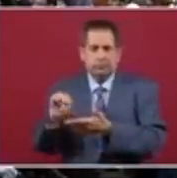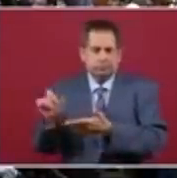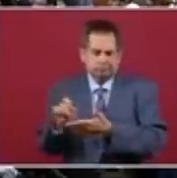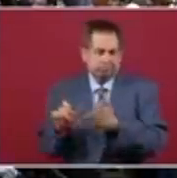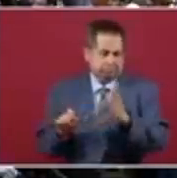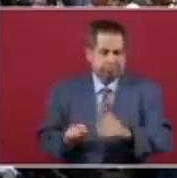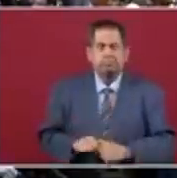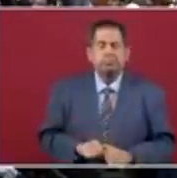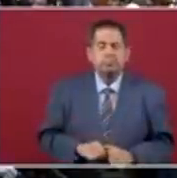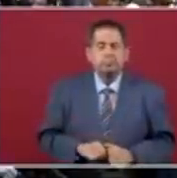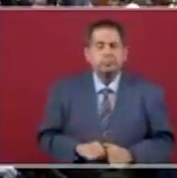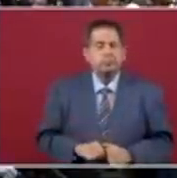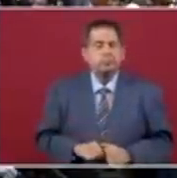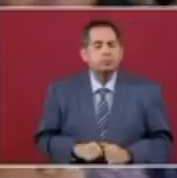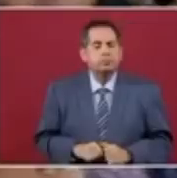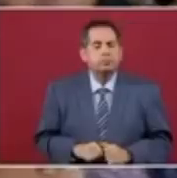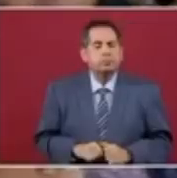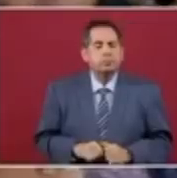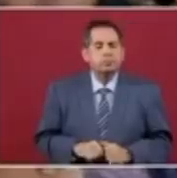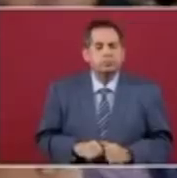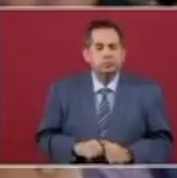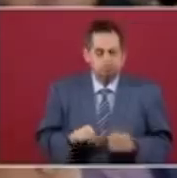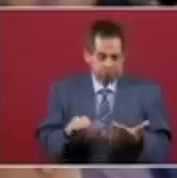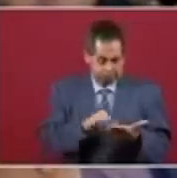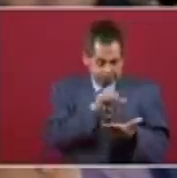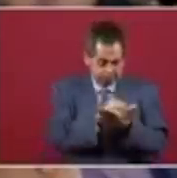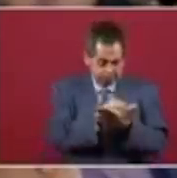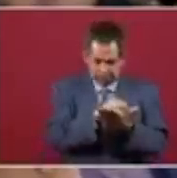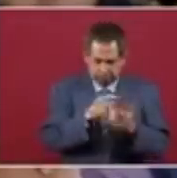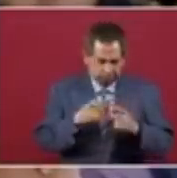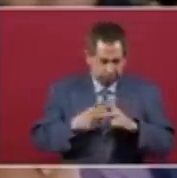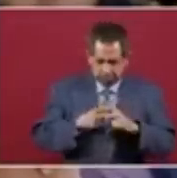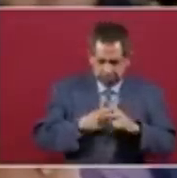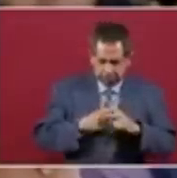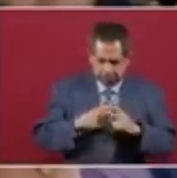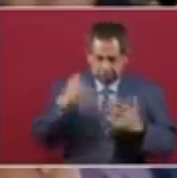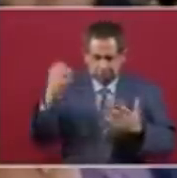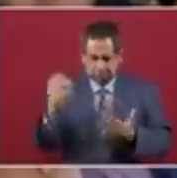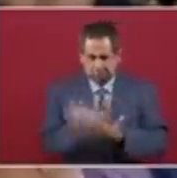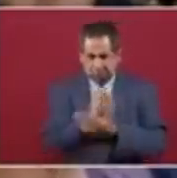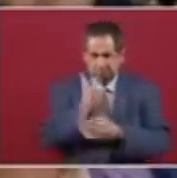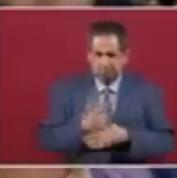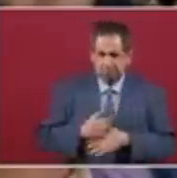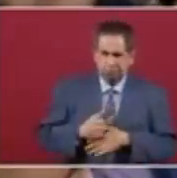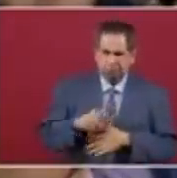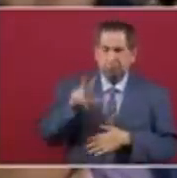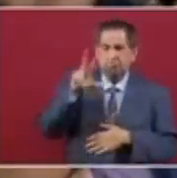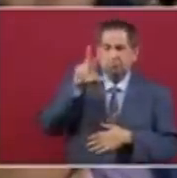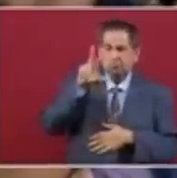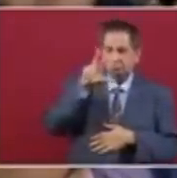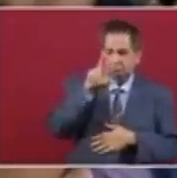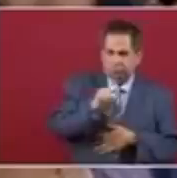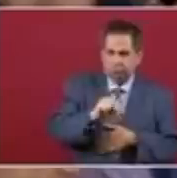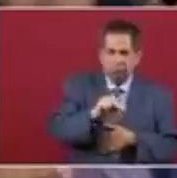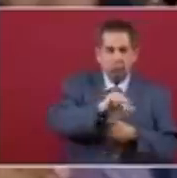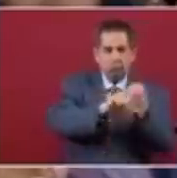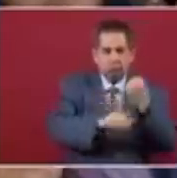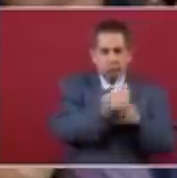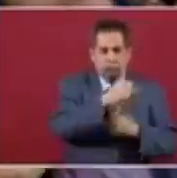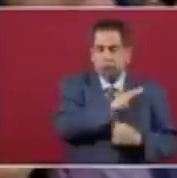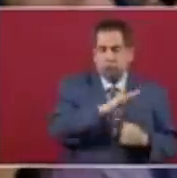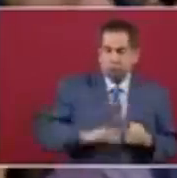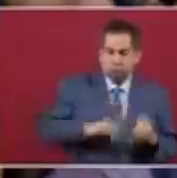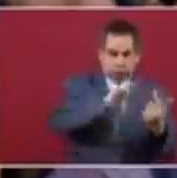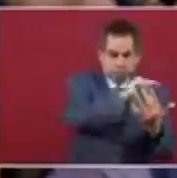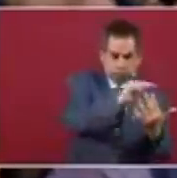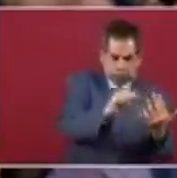piedepagina.mx. De acuerdo con las actas, ganó el no a la termoeléctrica en 11 municipios que son